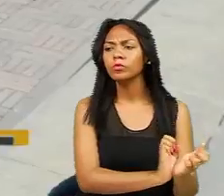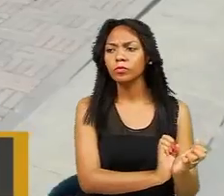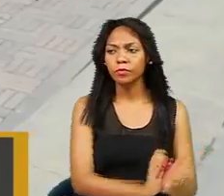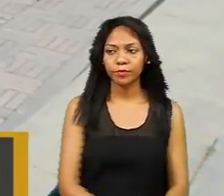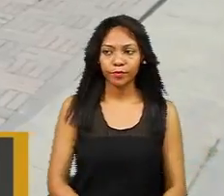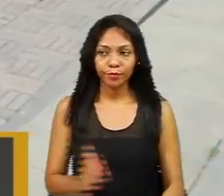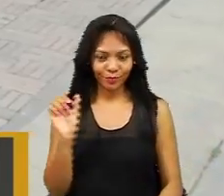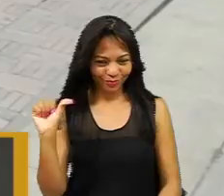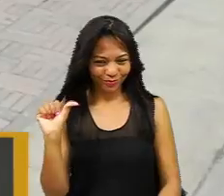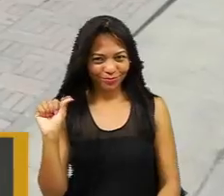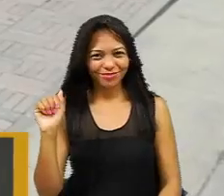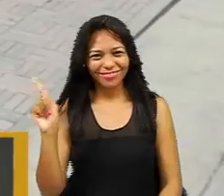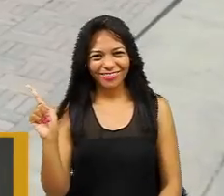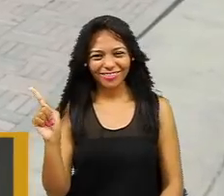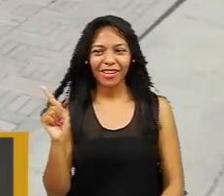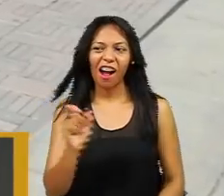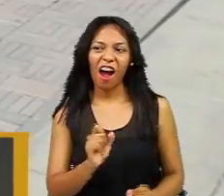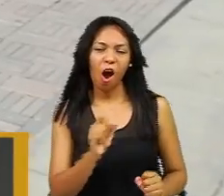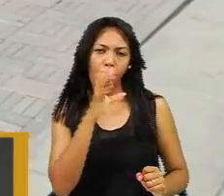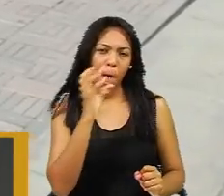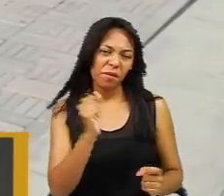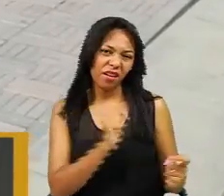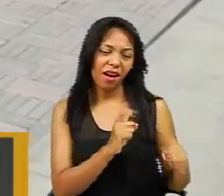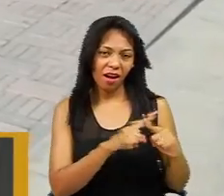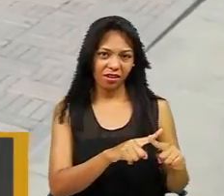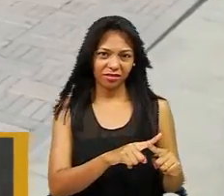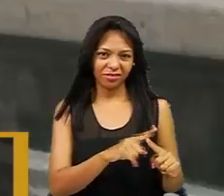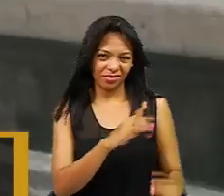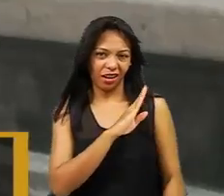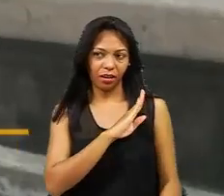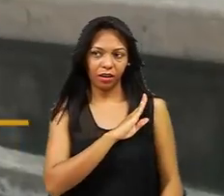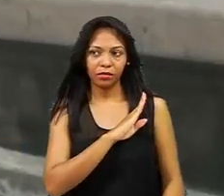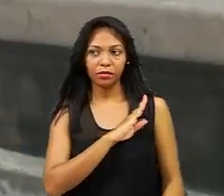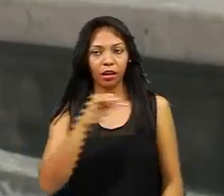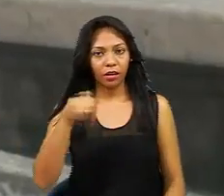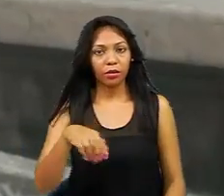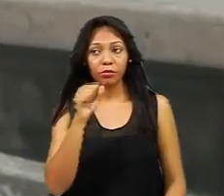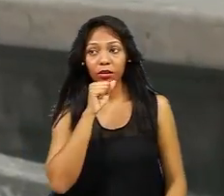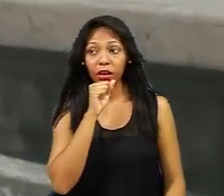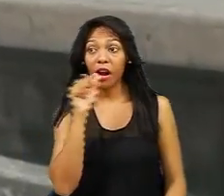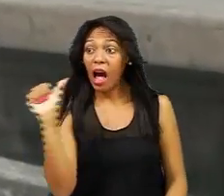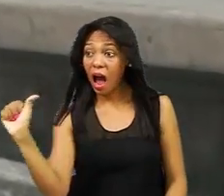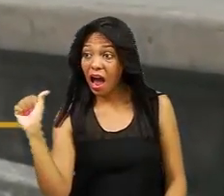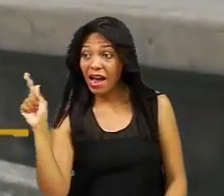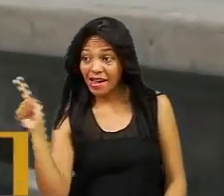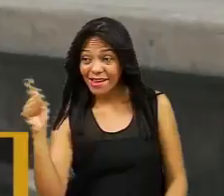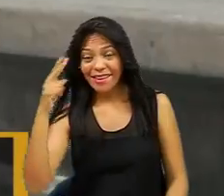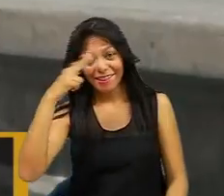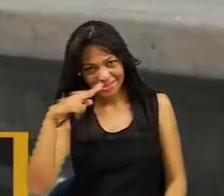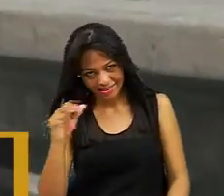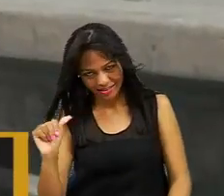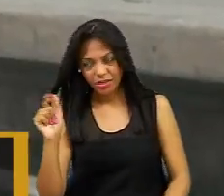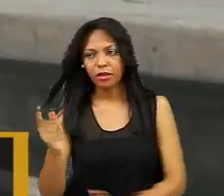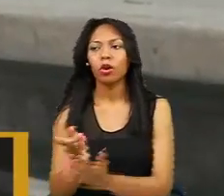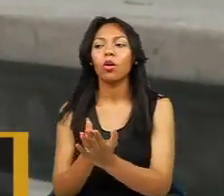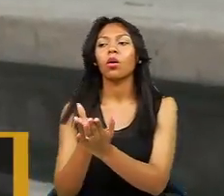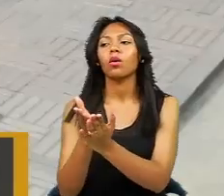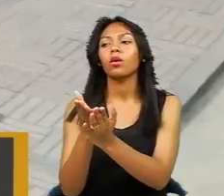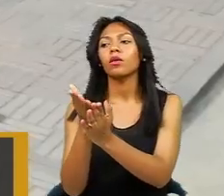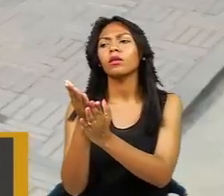Angie Ardila, hija del exalcalde de Barranca Bermeja, Julio César Ardila Torres, continúa su protesta frente al Palacio de Justicia de Bogotá, reclamando por la libertad de su